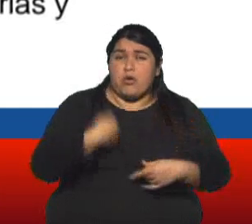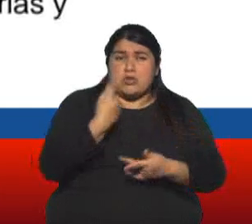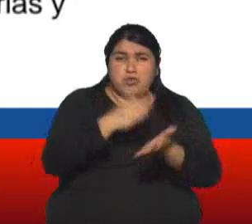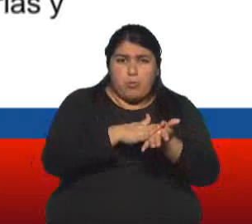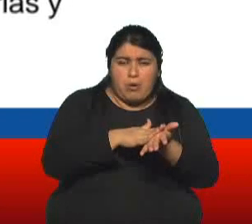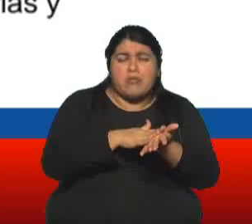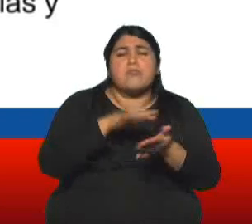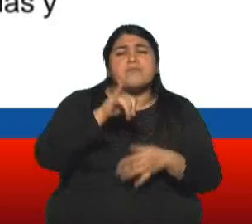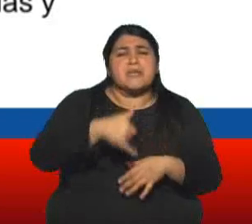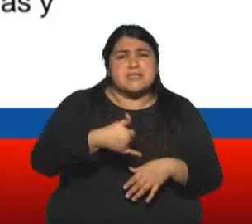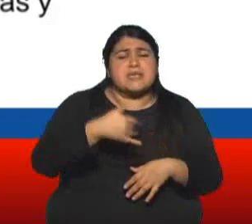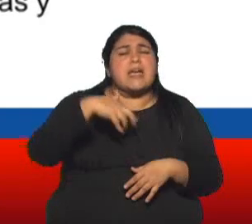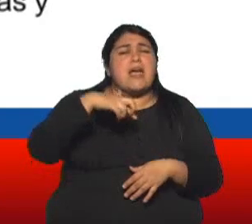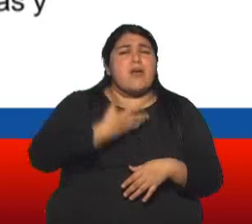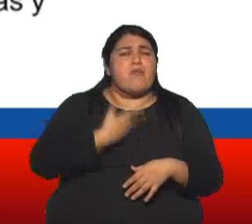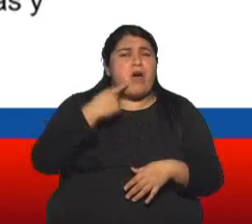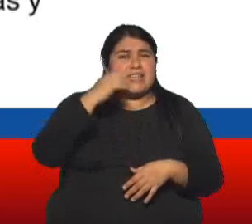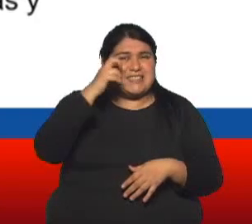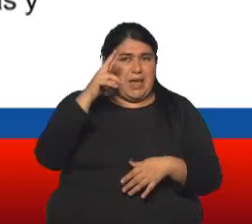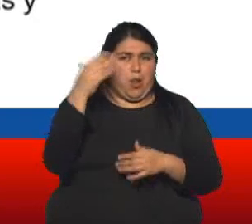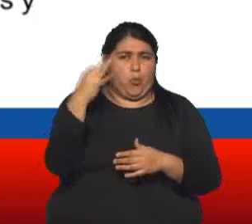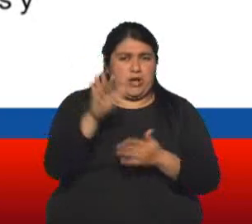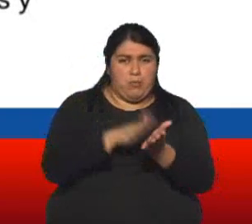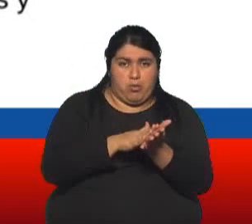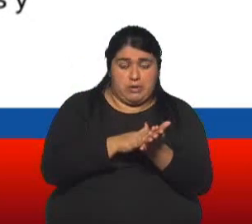vacuna Pfizer. Sería importante cubrirlo